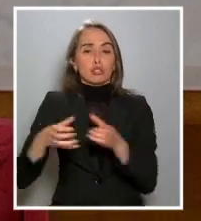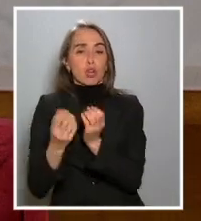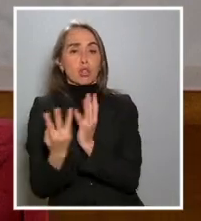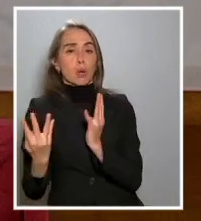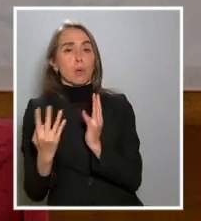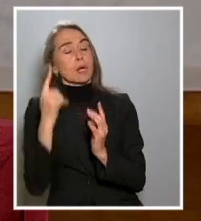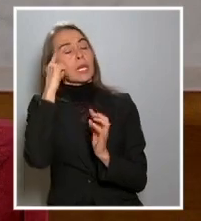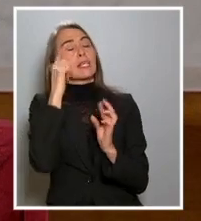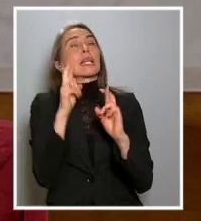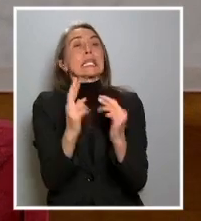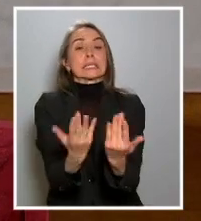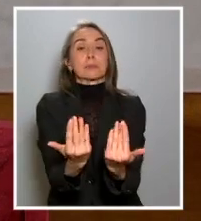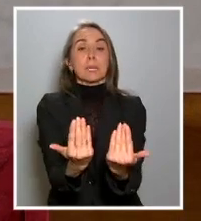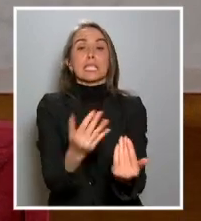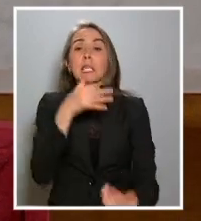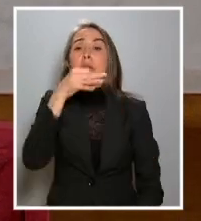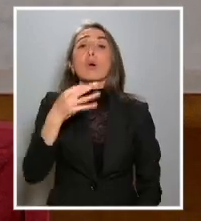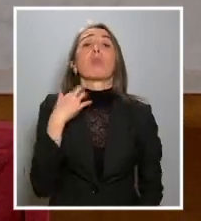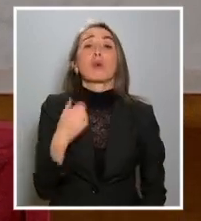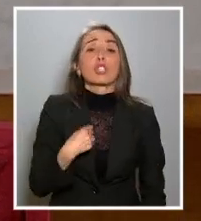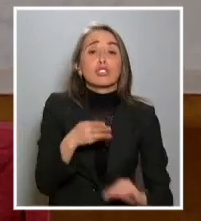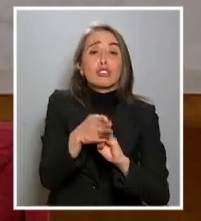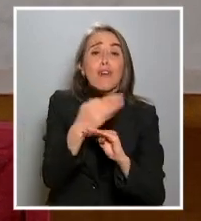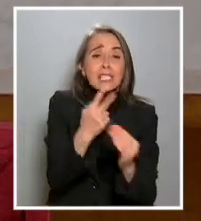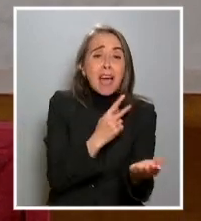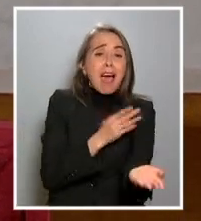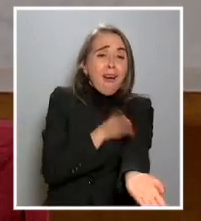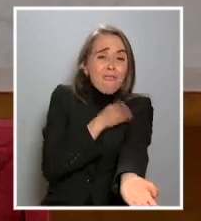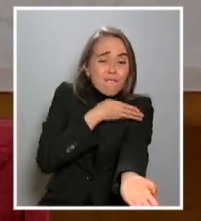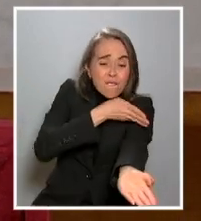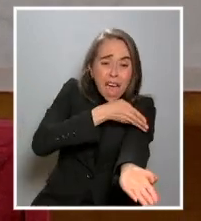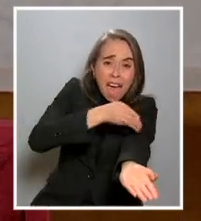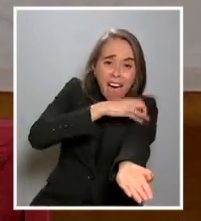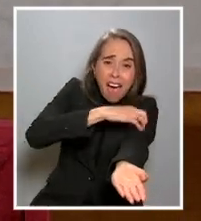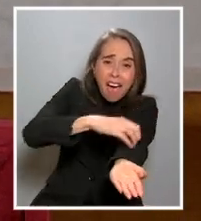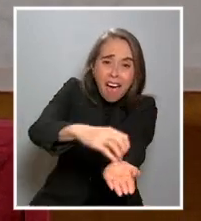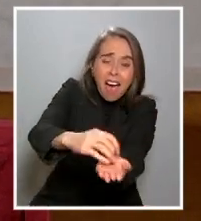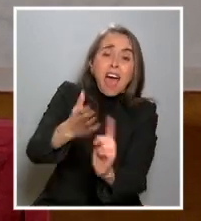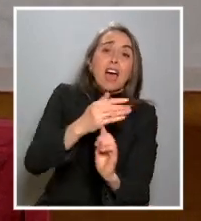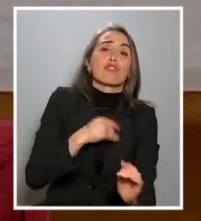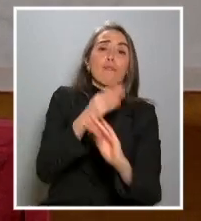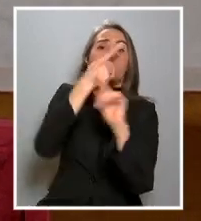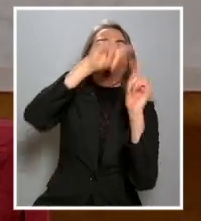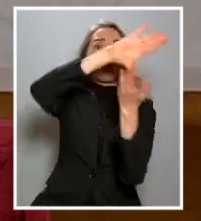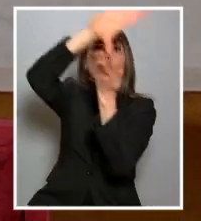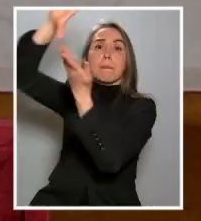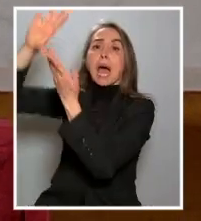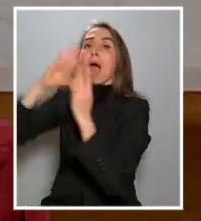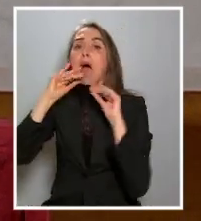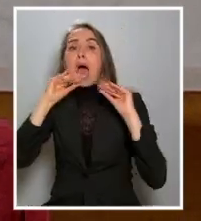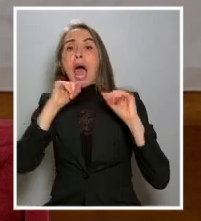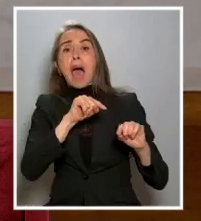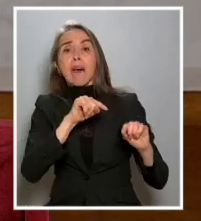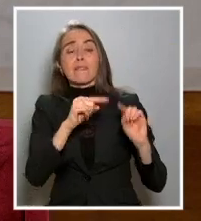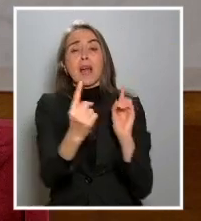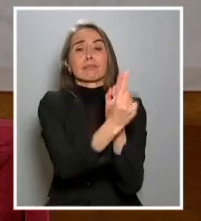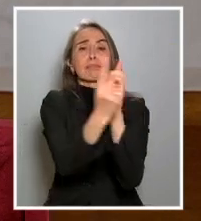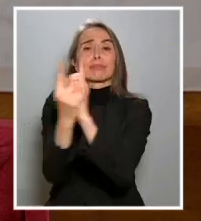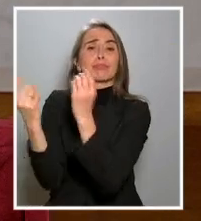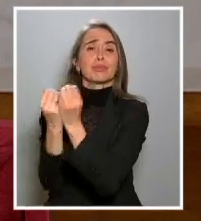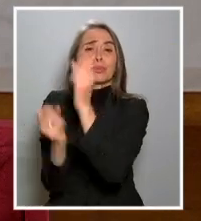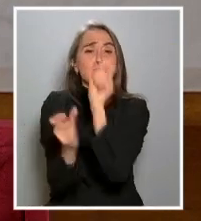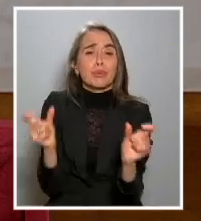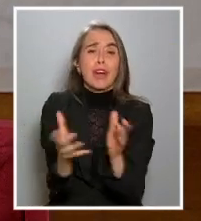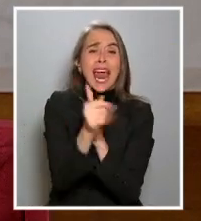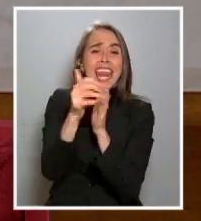esperanzados. Y lo digo porque he recorrido nuestra patria y he hablado fuera de ella con muchísimas personas,